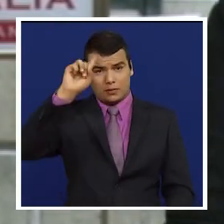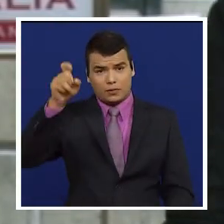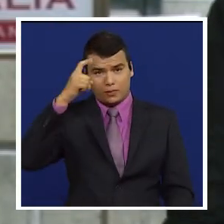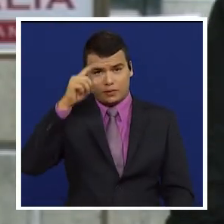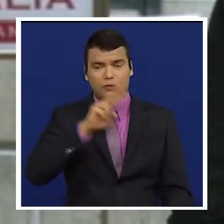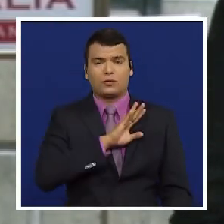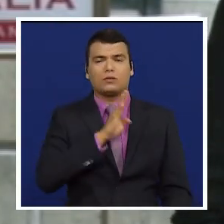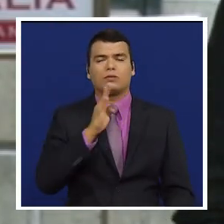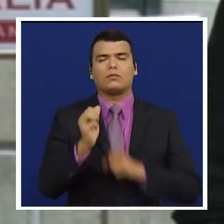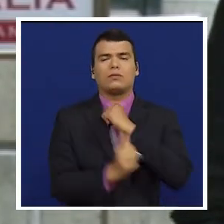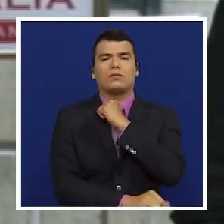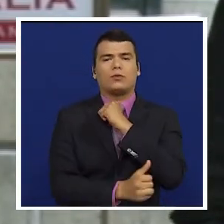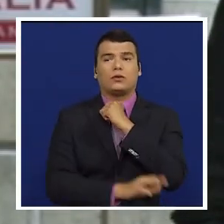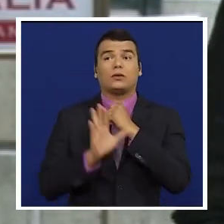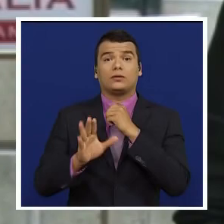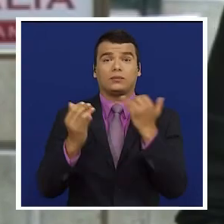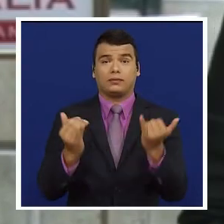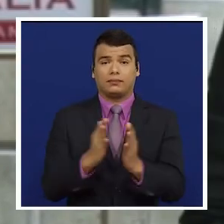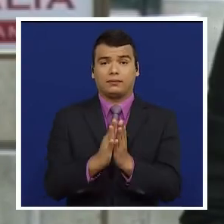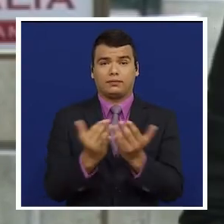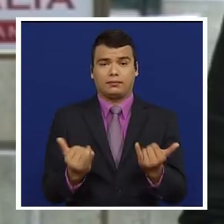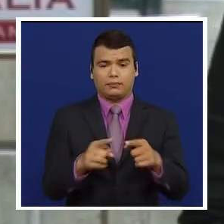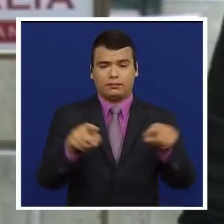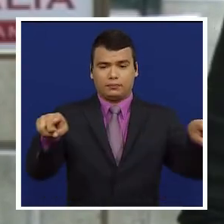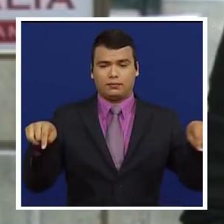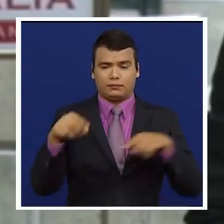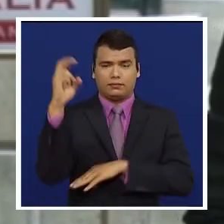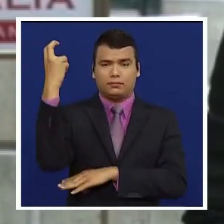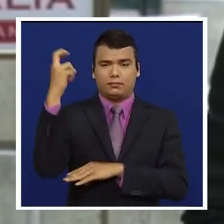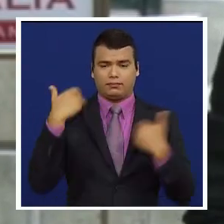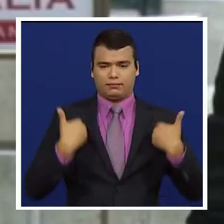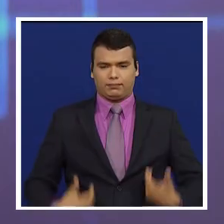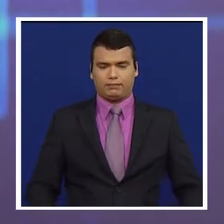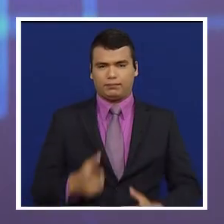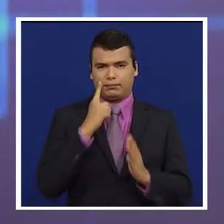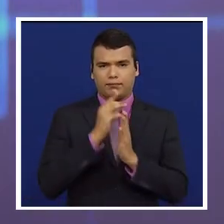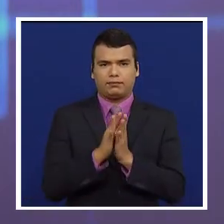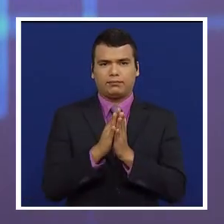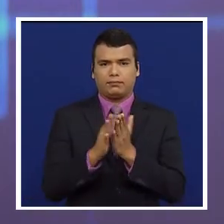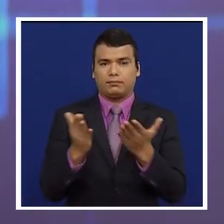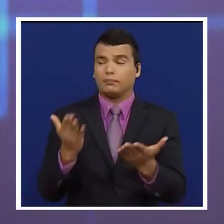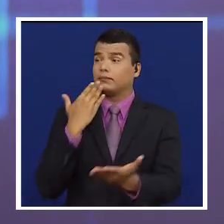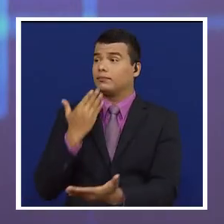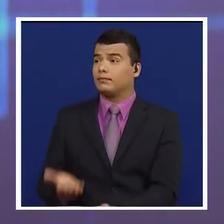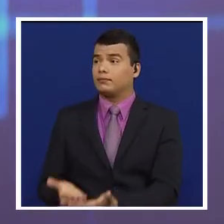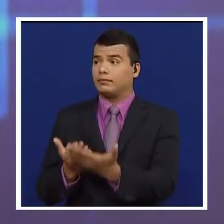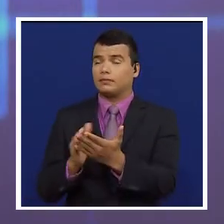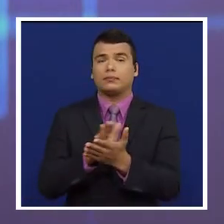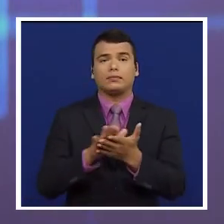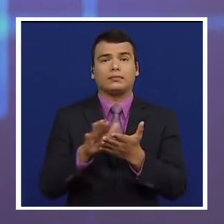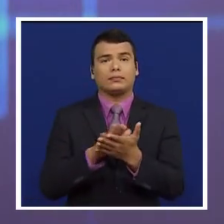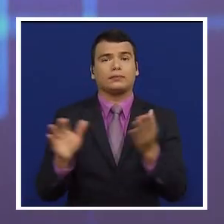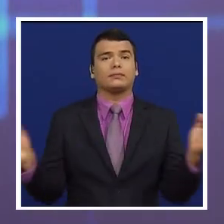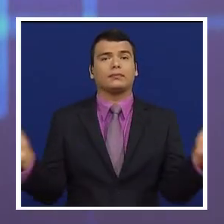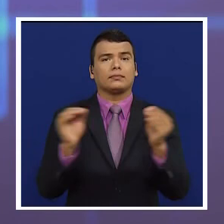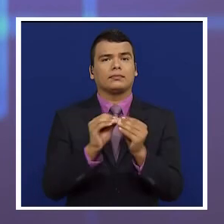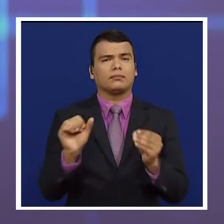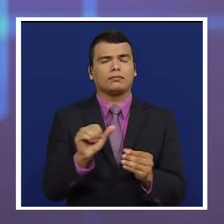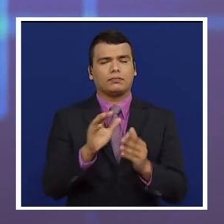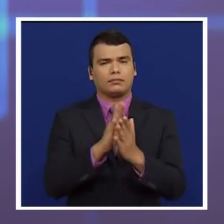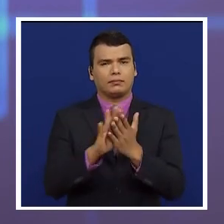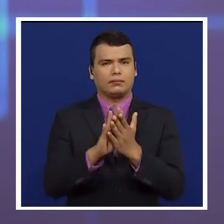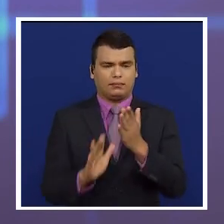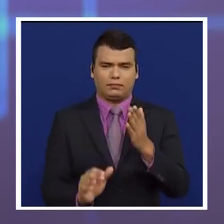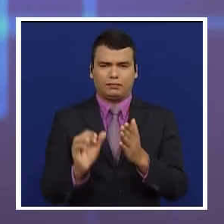Boyacá. Esa es toda la información desde el búnker, María Alejandra Manrique. Gracias, María Alejandra. Y en otras noticias, tras